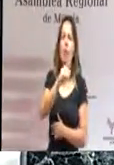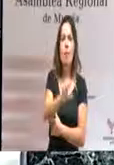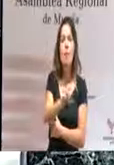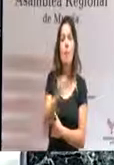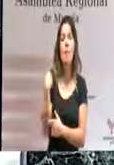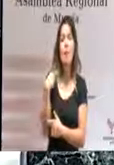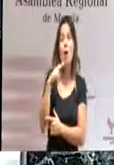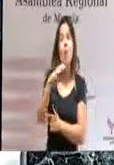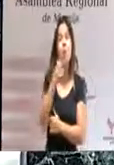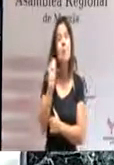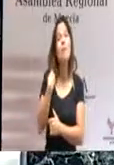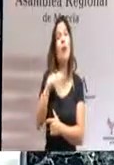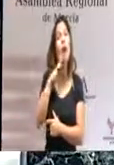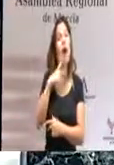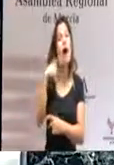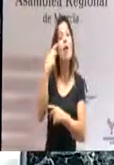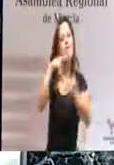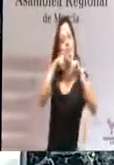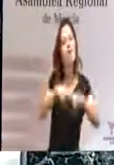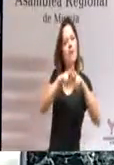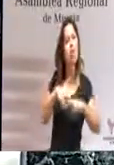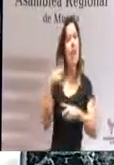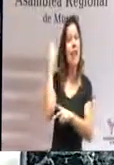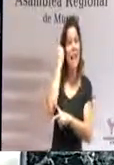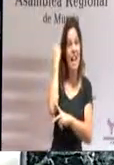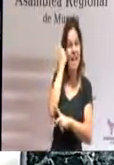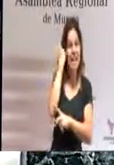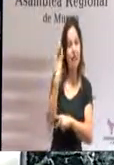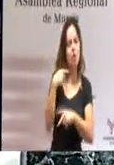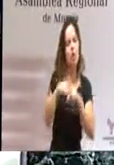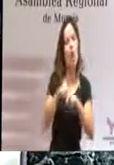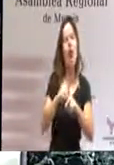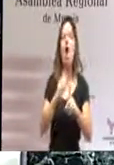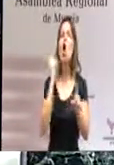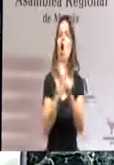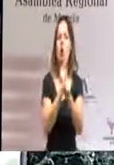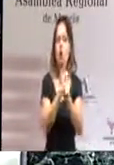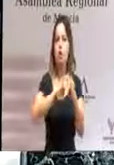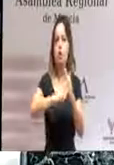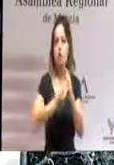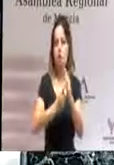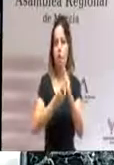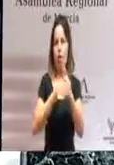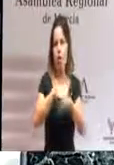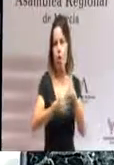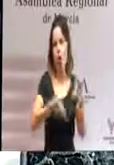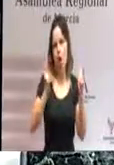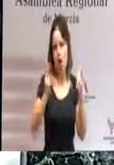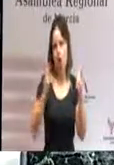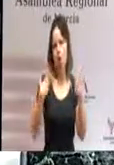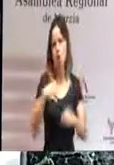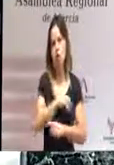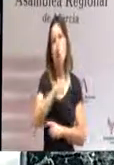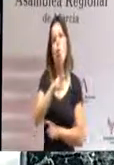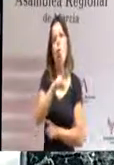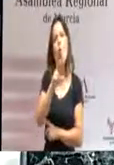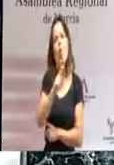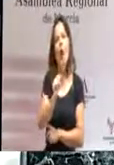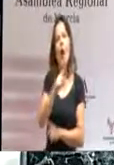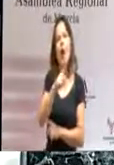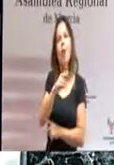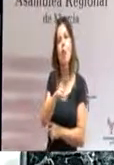cuando investiga a Pablo Iglesias constituye un ataque contra el sistema democrático, señor Urralburu. Esa es la